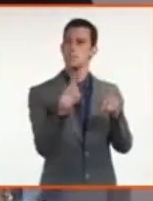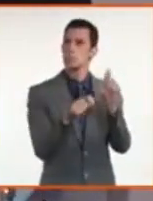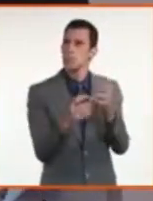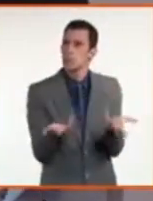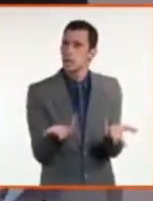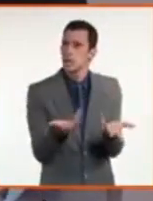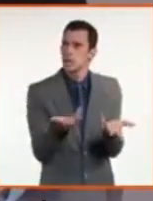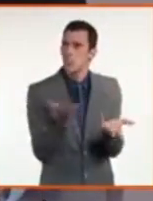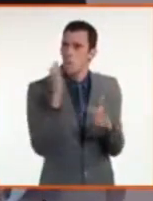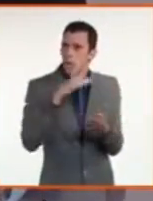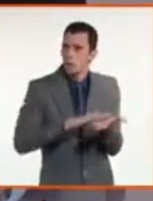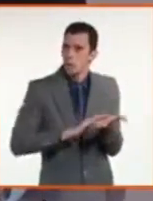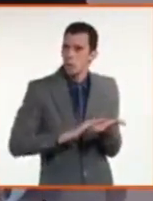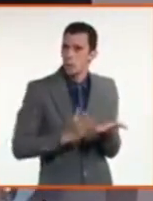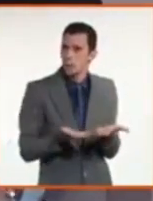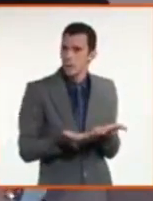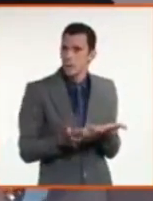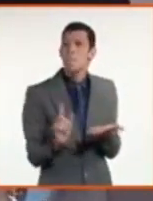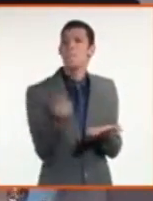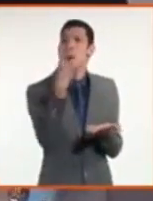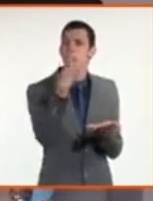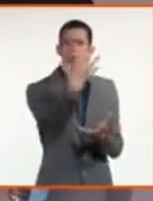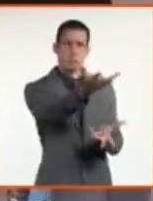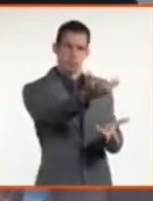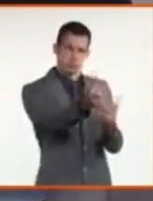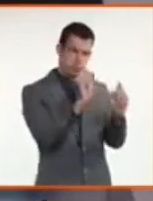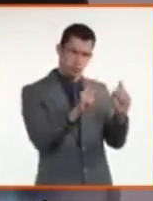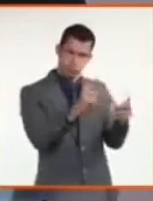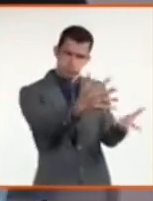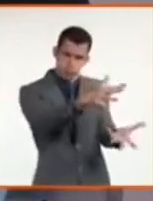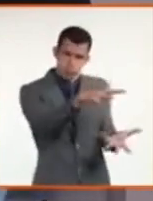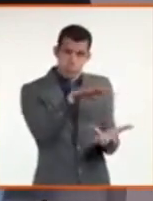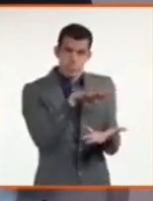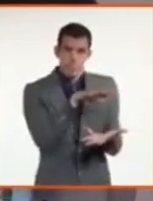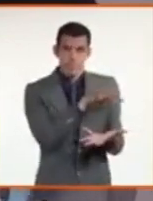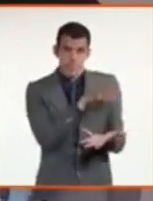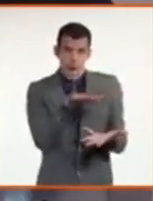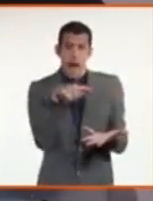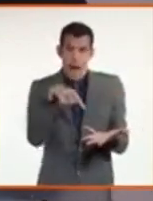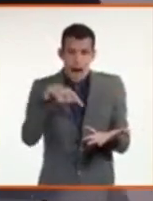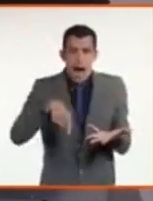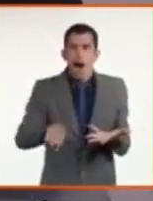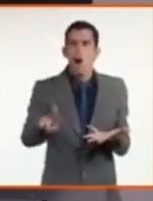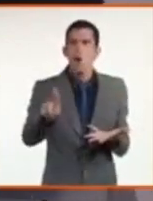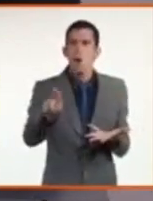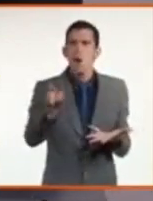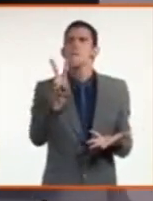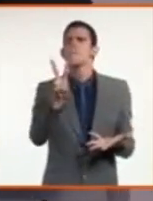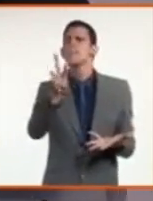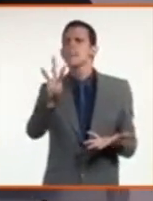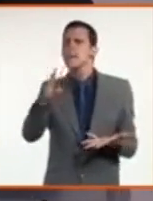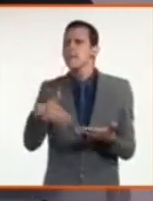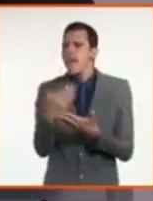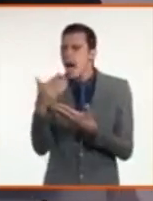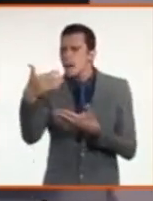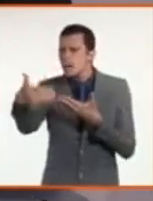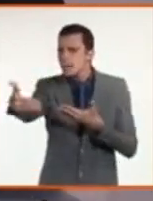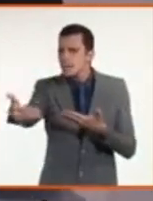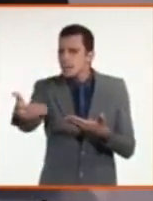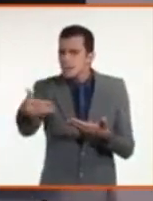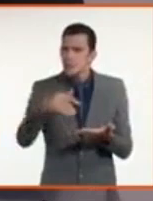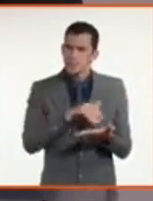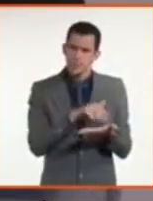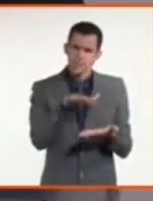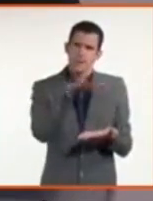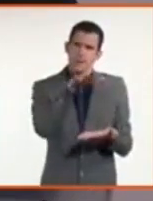podemos funcionar como un mercado o tenemos que funcionar como un mercado que como plantea la ministra opere con las propias divisas que entran son las